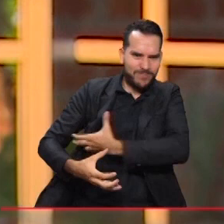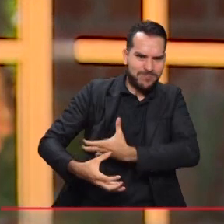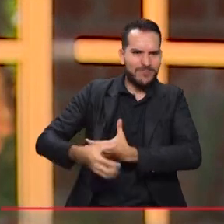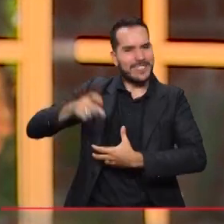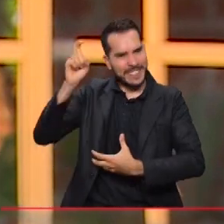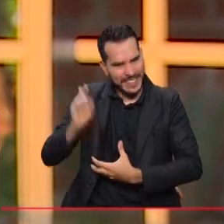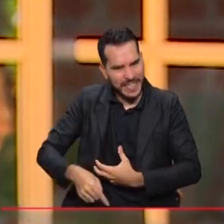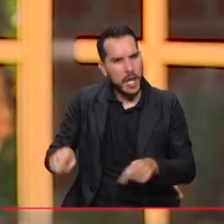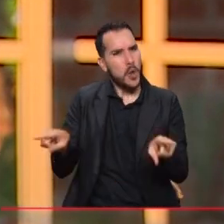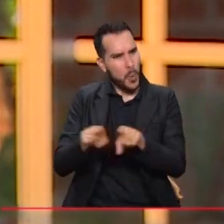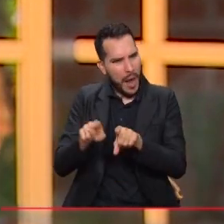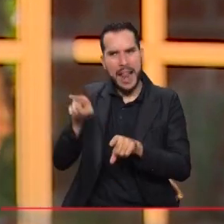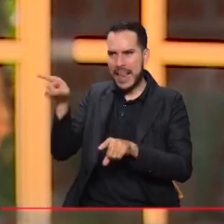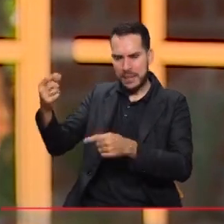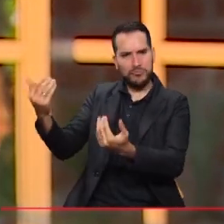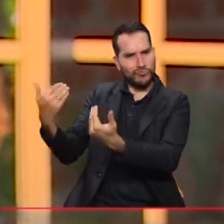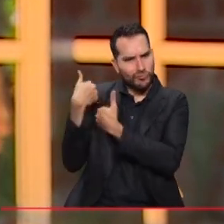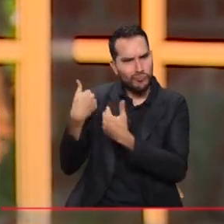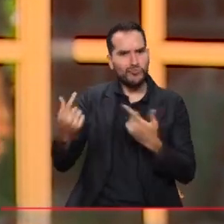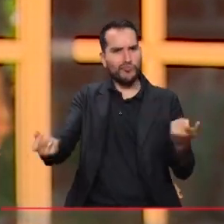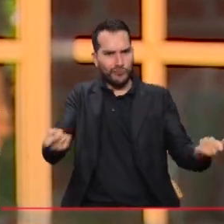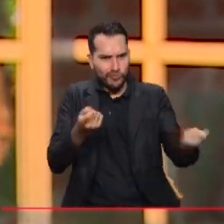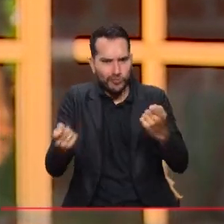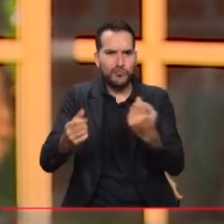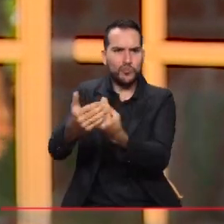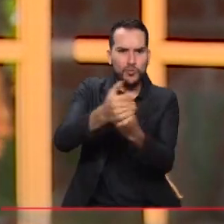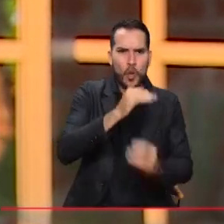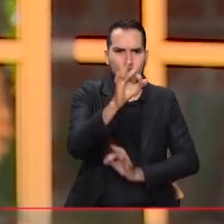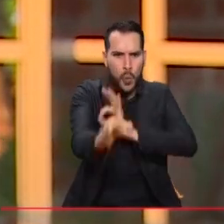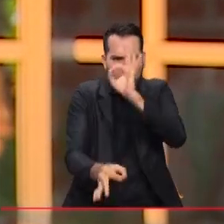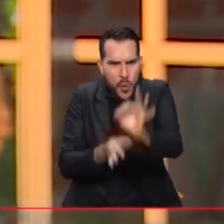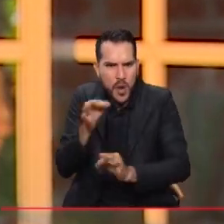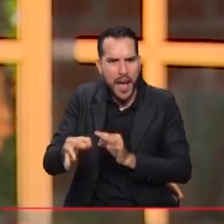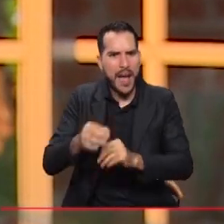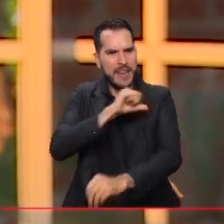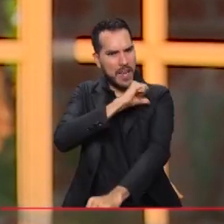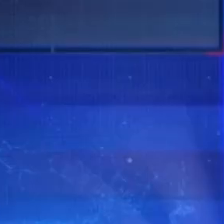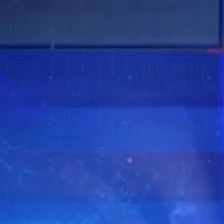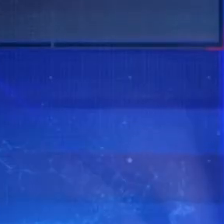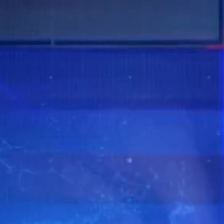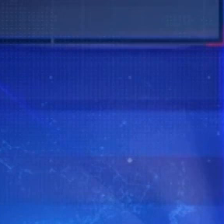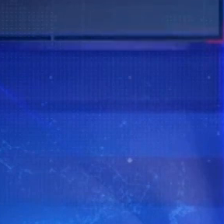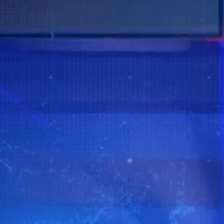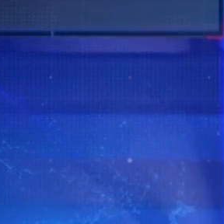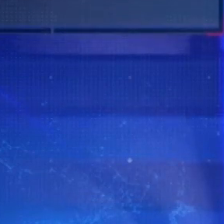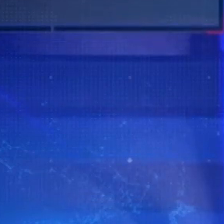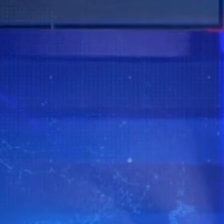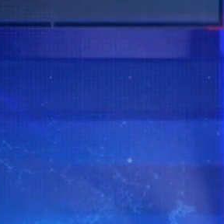como la que tiene que cuidar los ciudadanos y la que tiene que estar controlando el territorio.